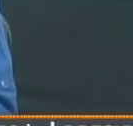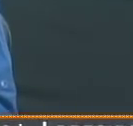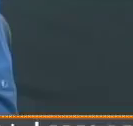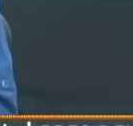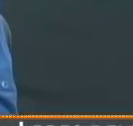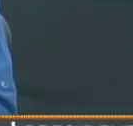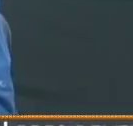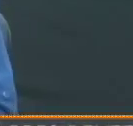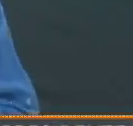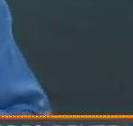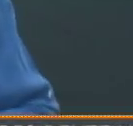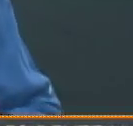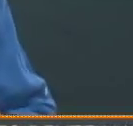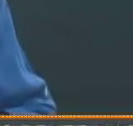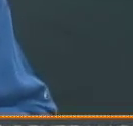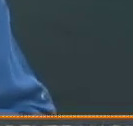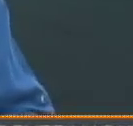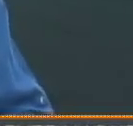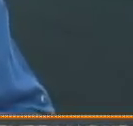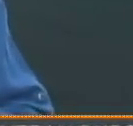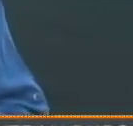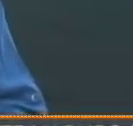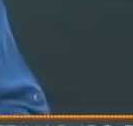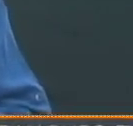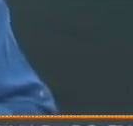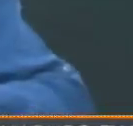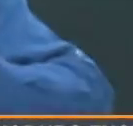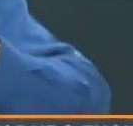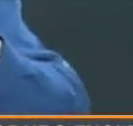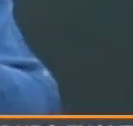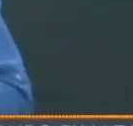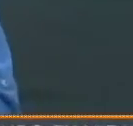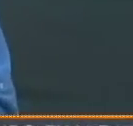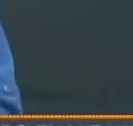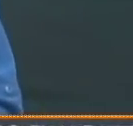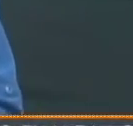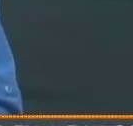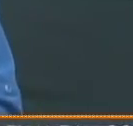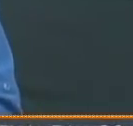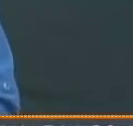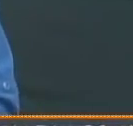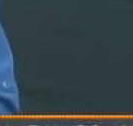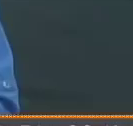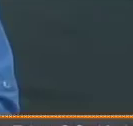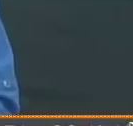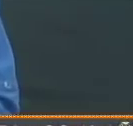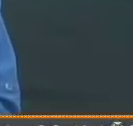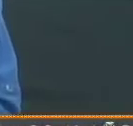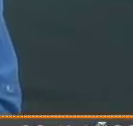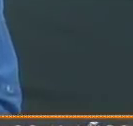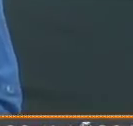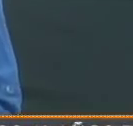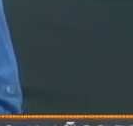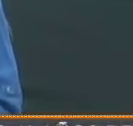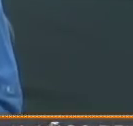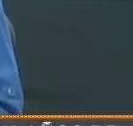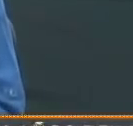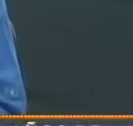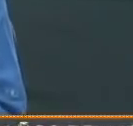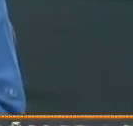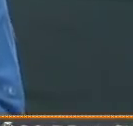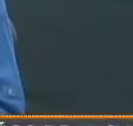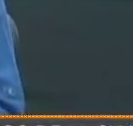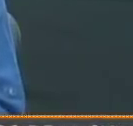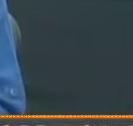del Buró Político del Partido Socialista Unido de Venezuela. Hemos estado reunidos un rato ya, escuchando el plan de